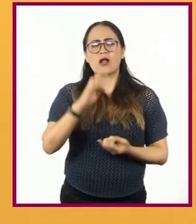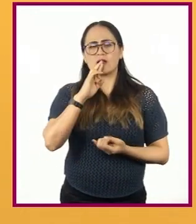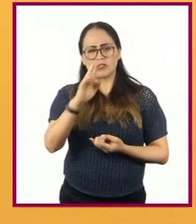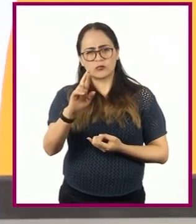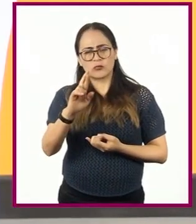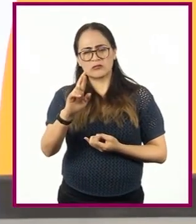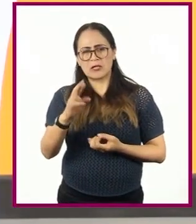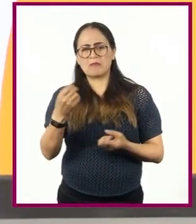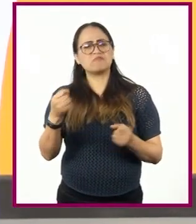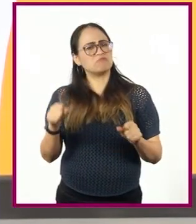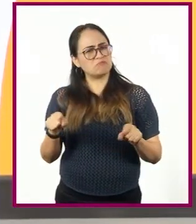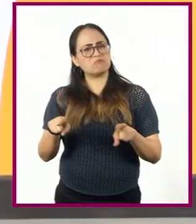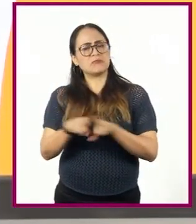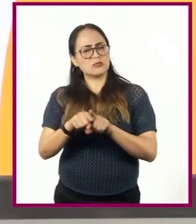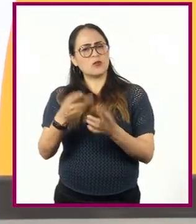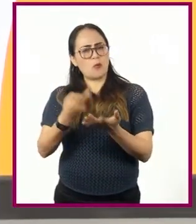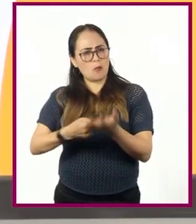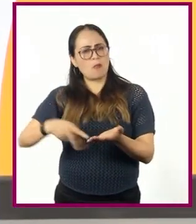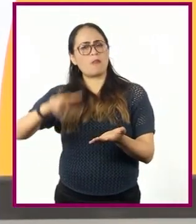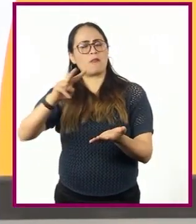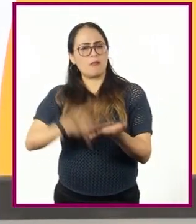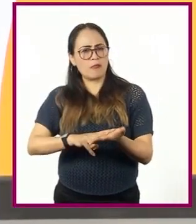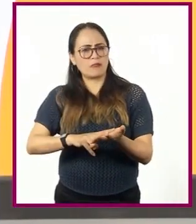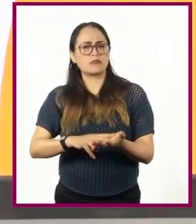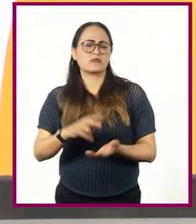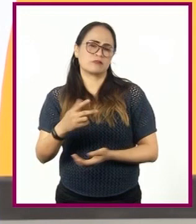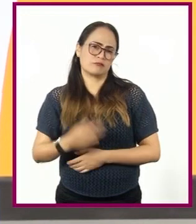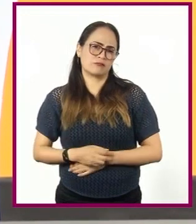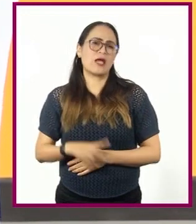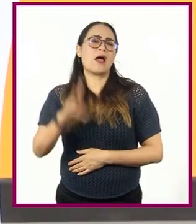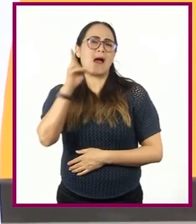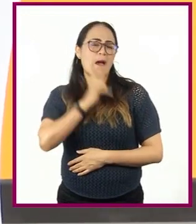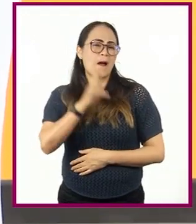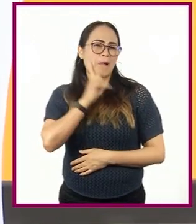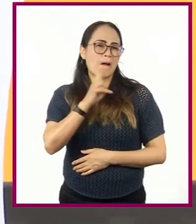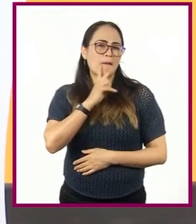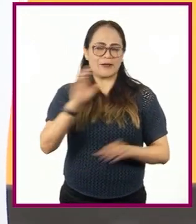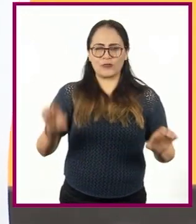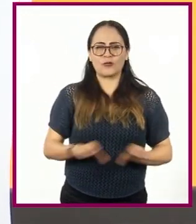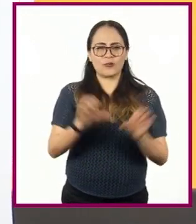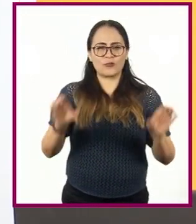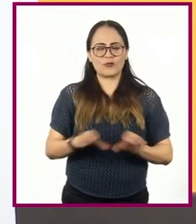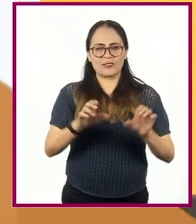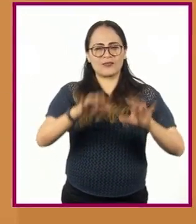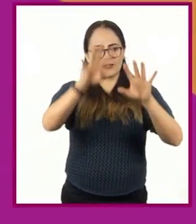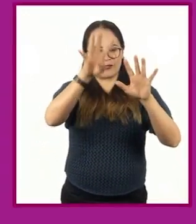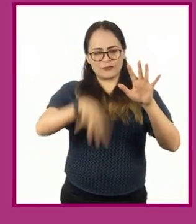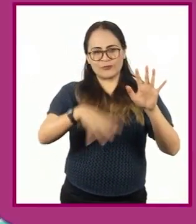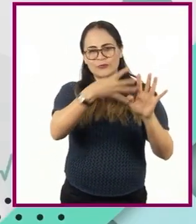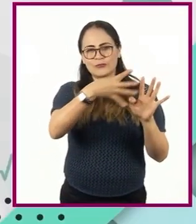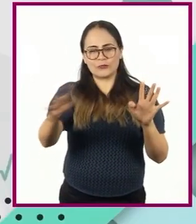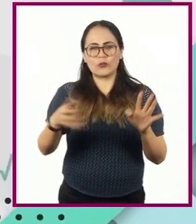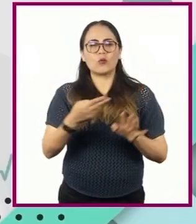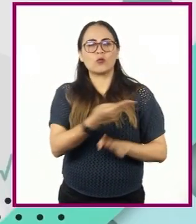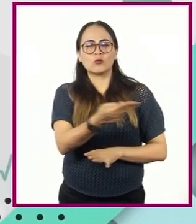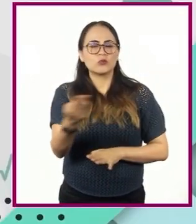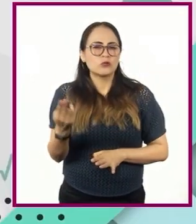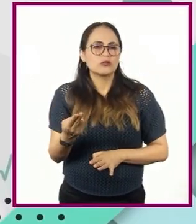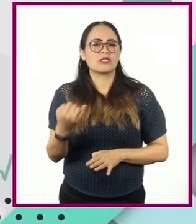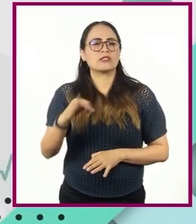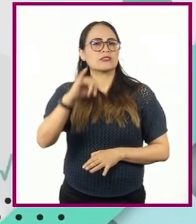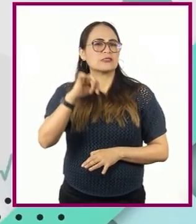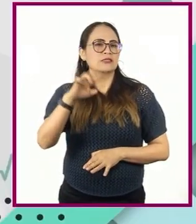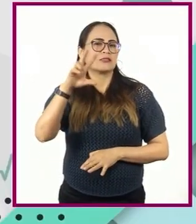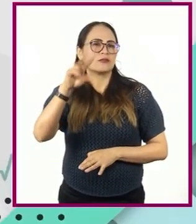valor. Con gusto. Les invito a que usen la hoja de cálculo para verificar lo que a continuación les